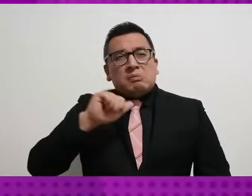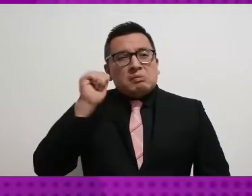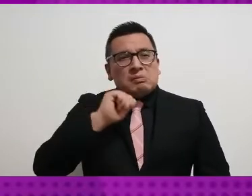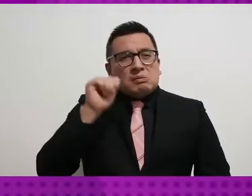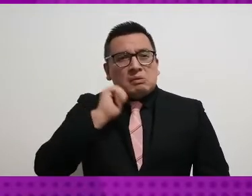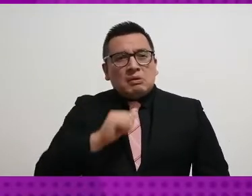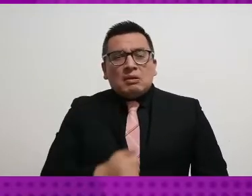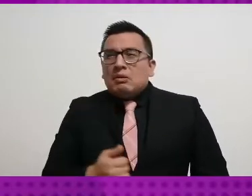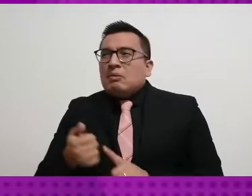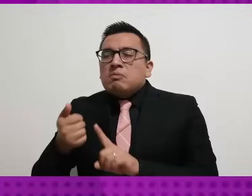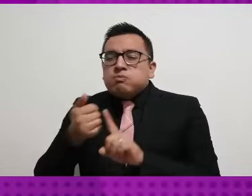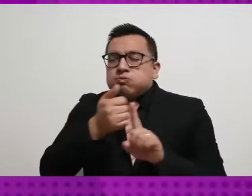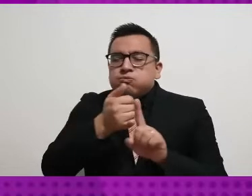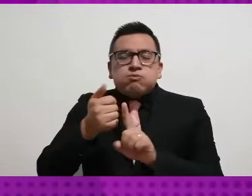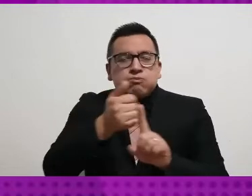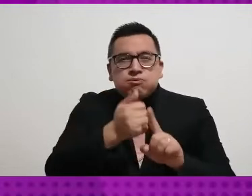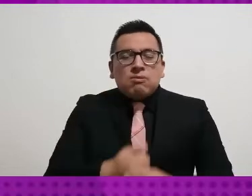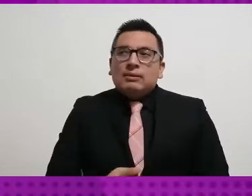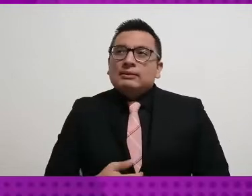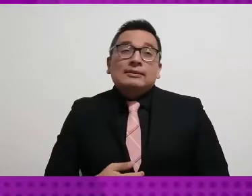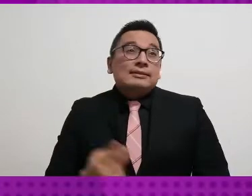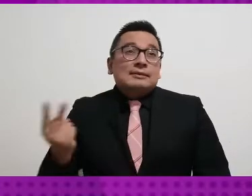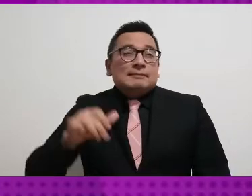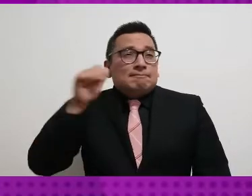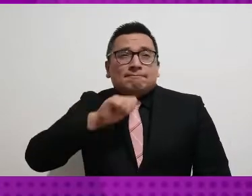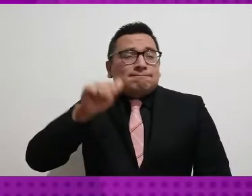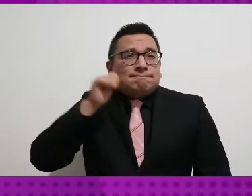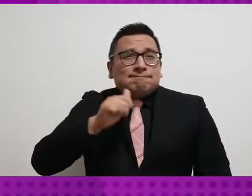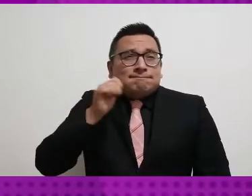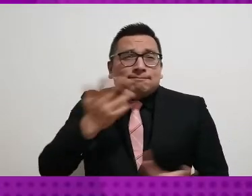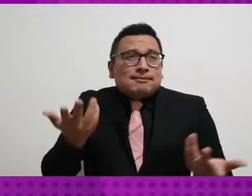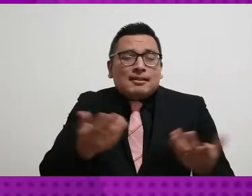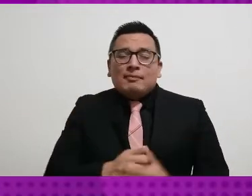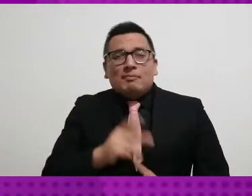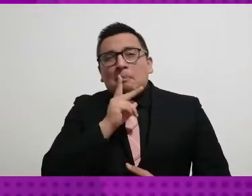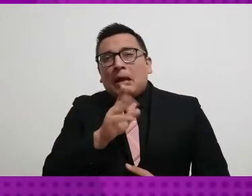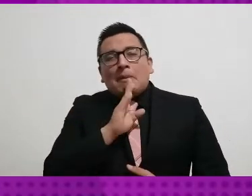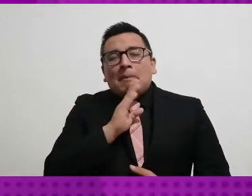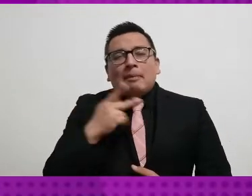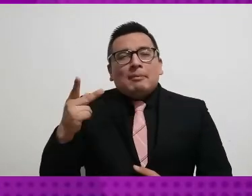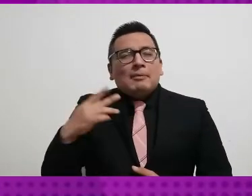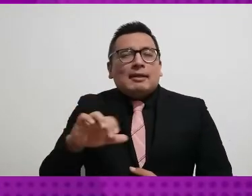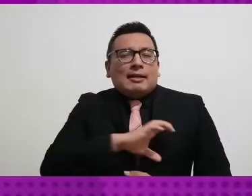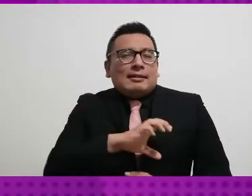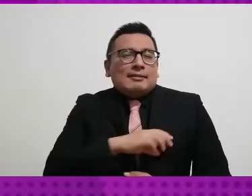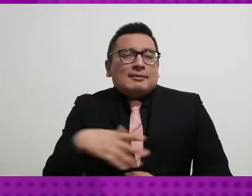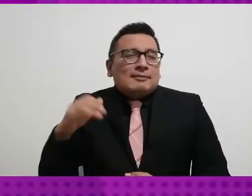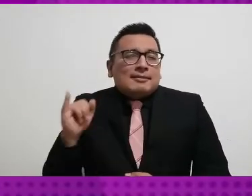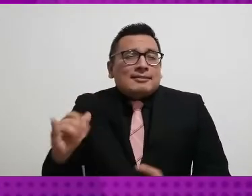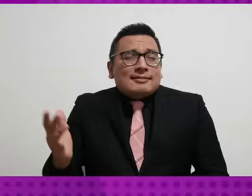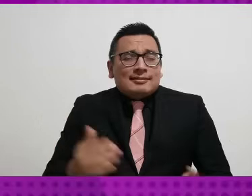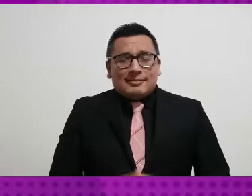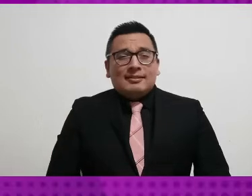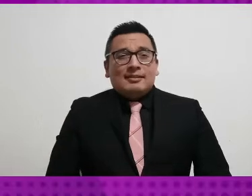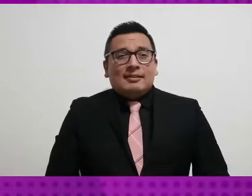del lado de mi lado y bueno, ellos son incondicionales, básicamente, pues como cualquier padre siempre están apoyándome en todo